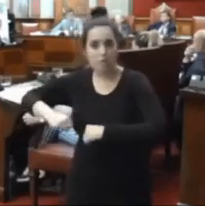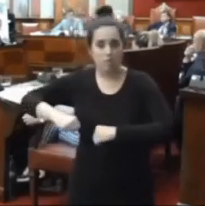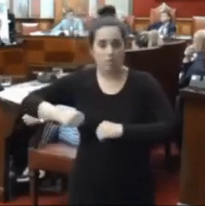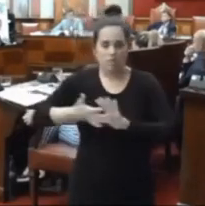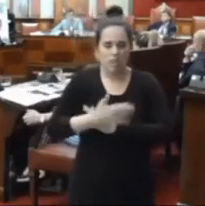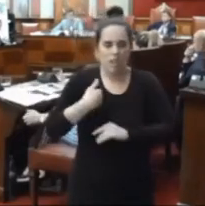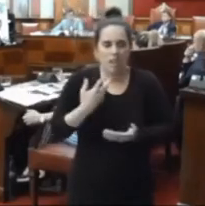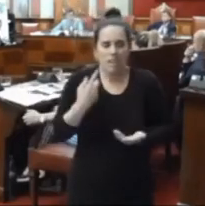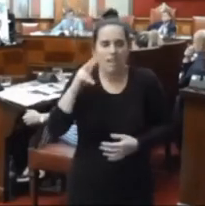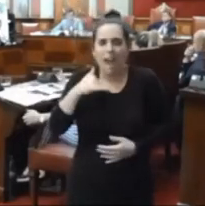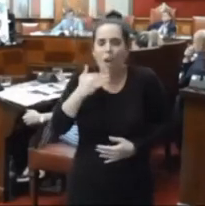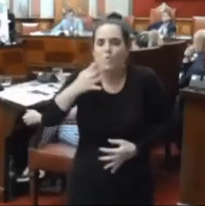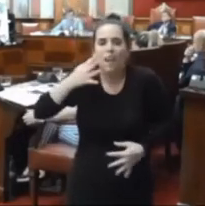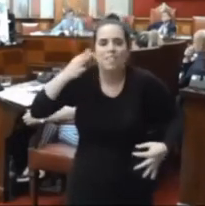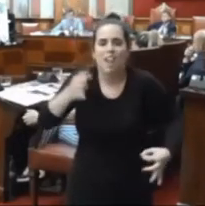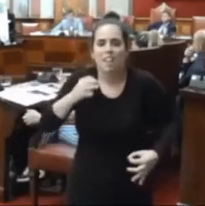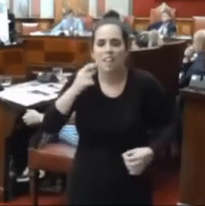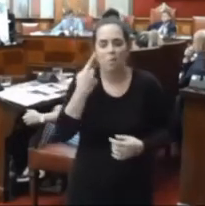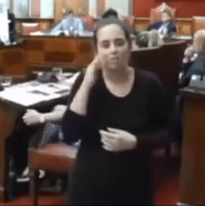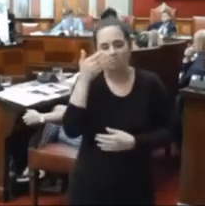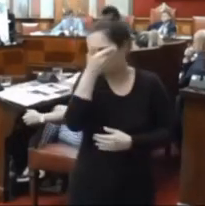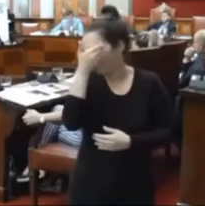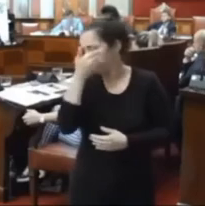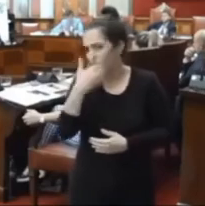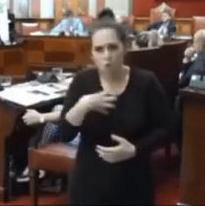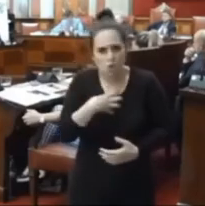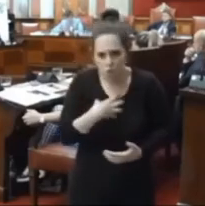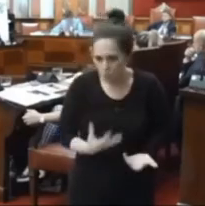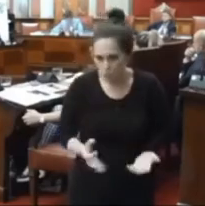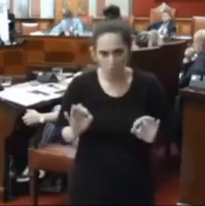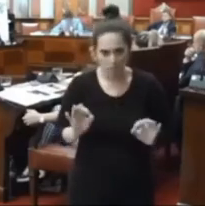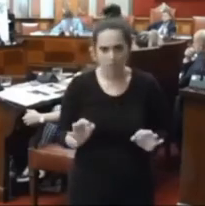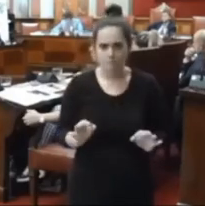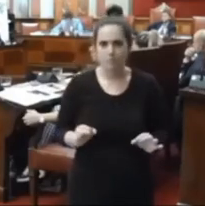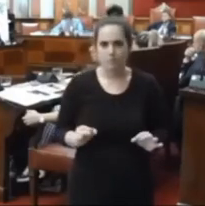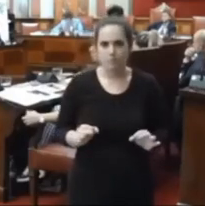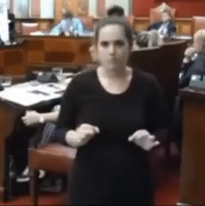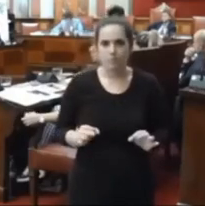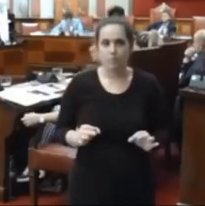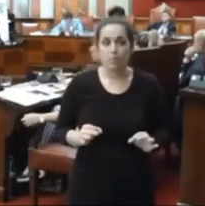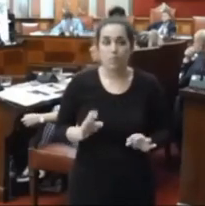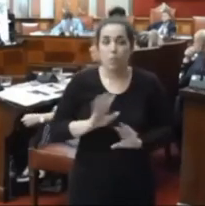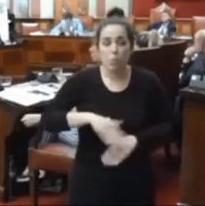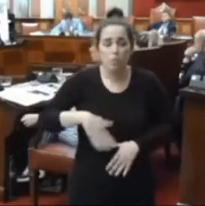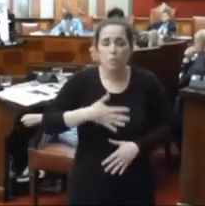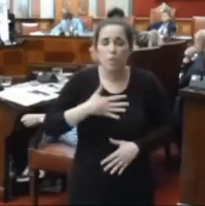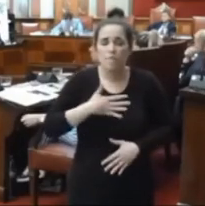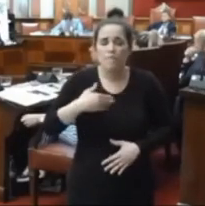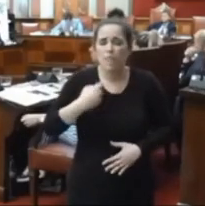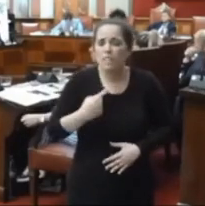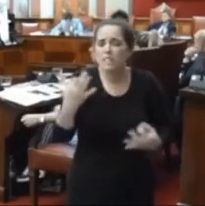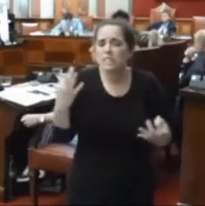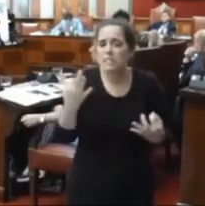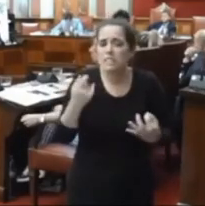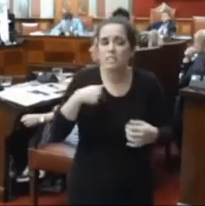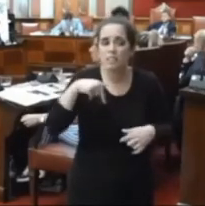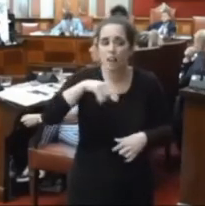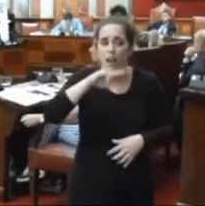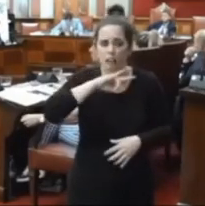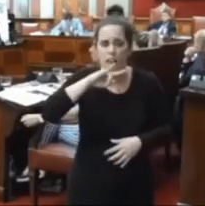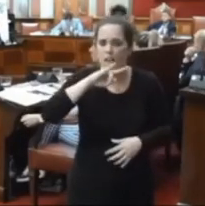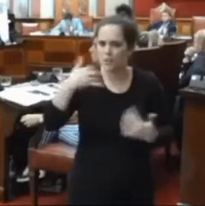tenemos delante de nuestros ojos. Solo terminamos recordando que Canarias sabe de esto